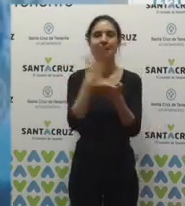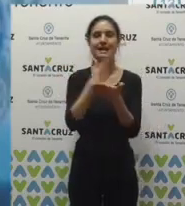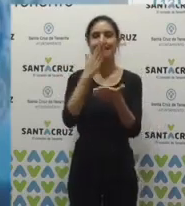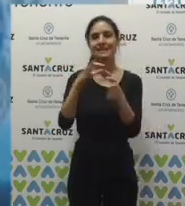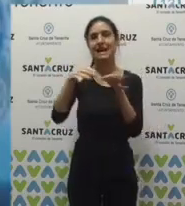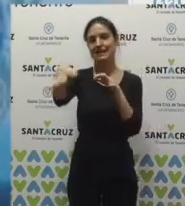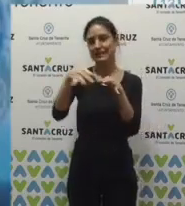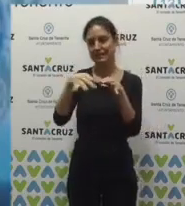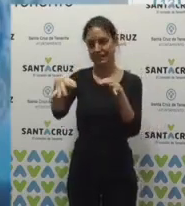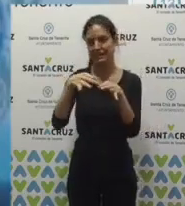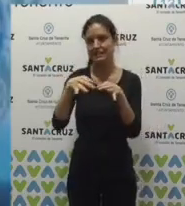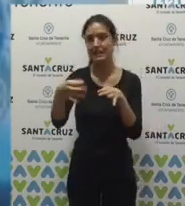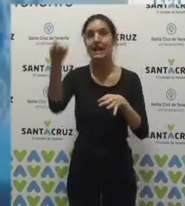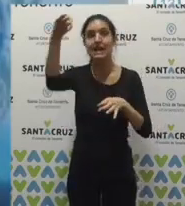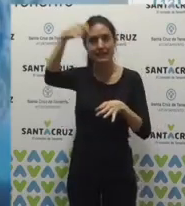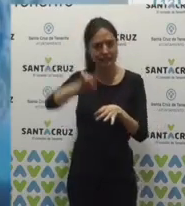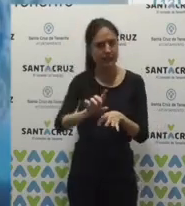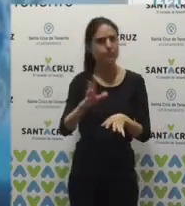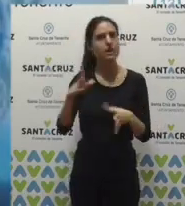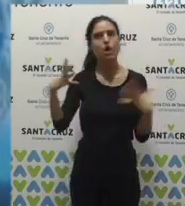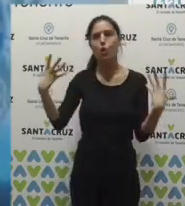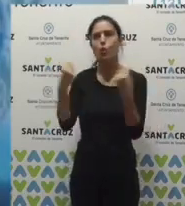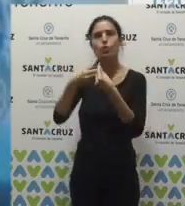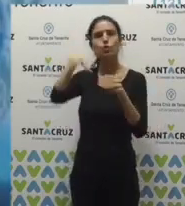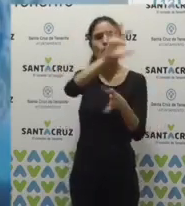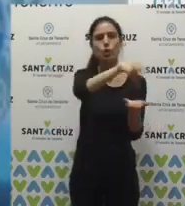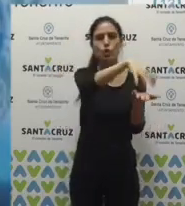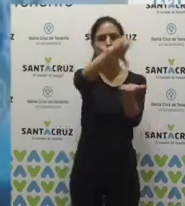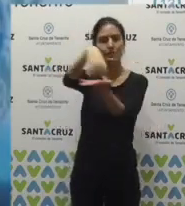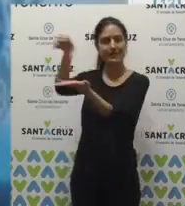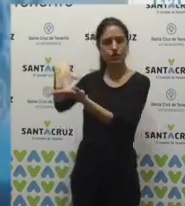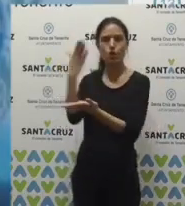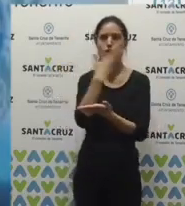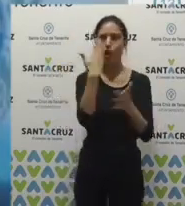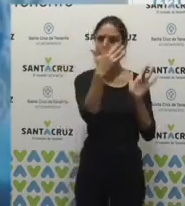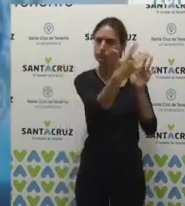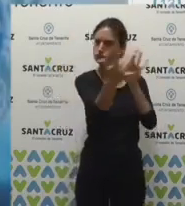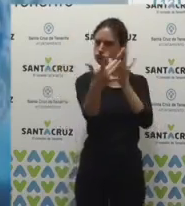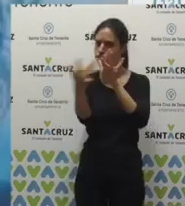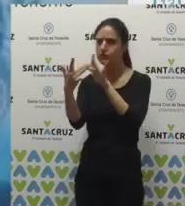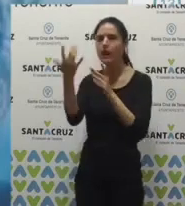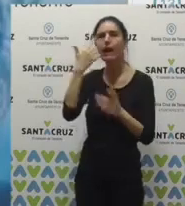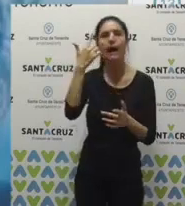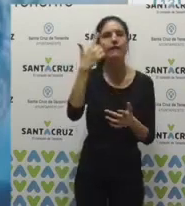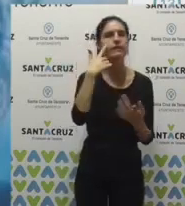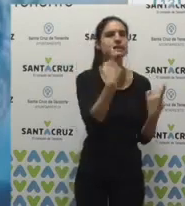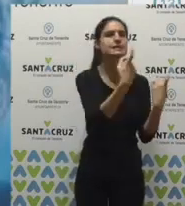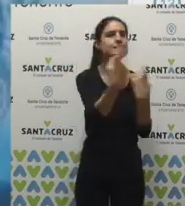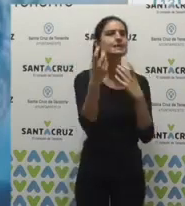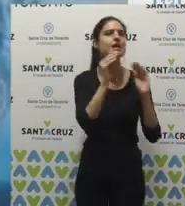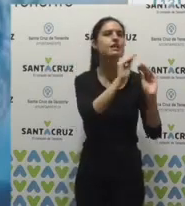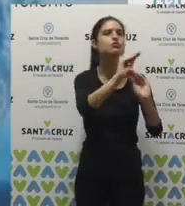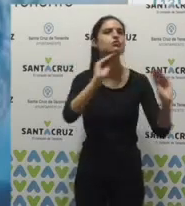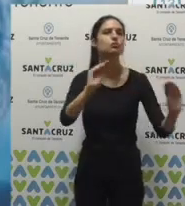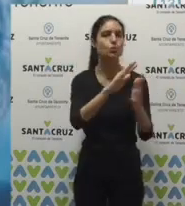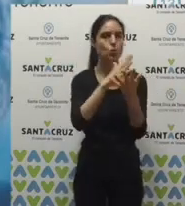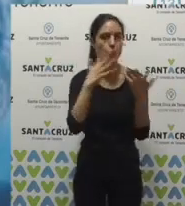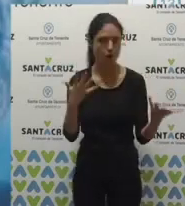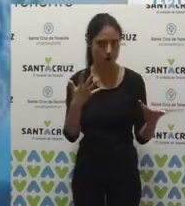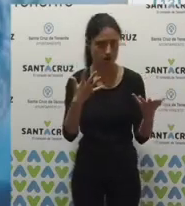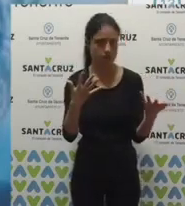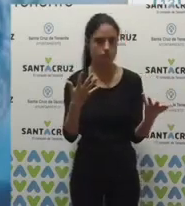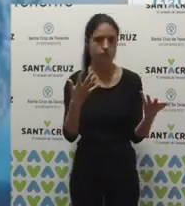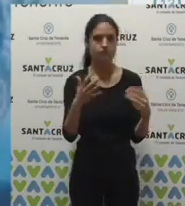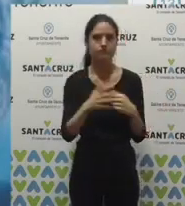a si cuenta con los propios centros escolares para que nos determinarán pues las necesidades de forma clara que